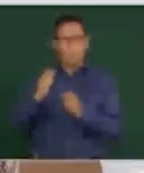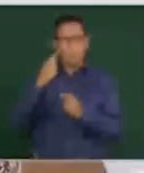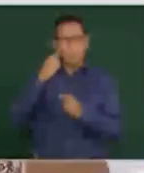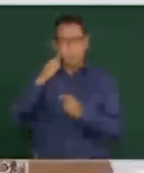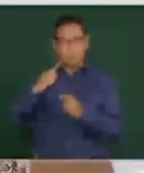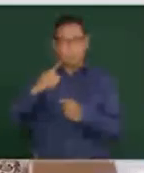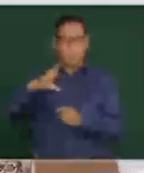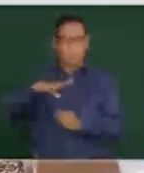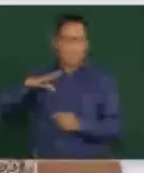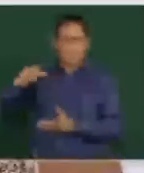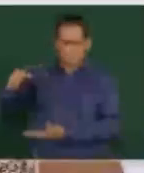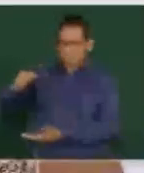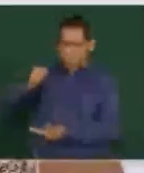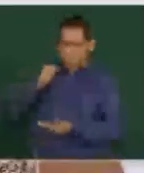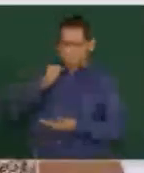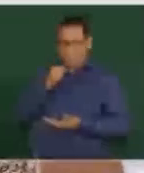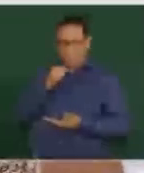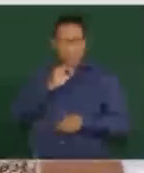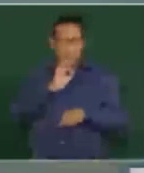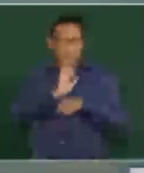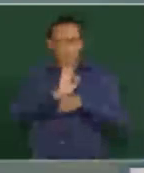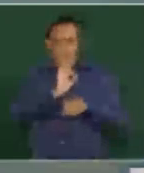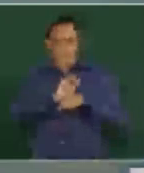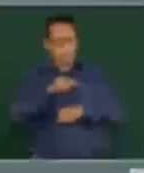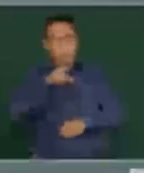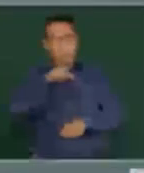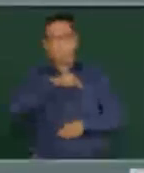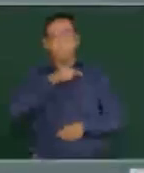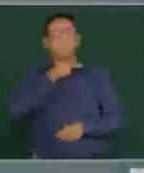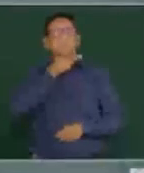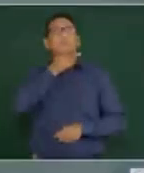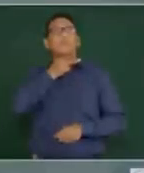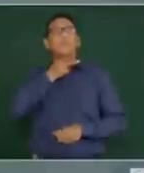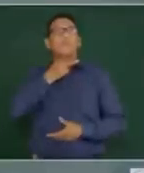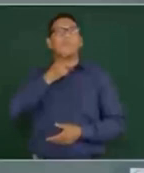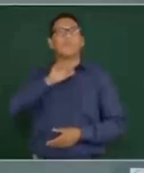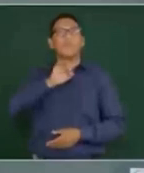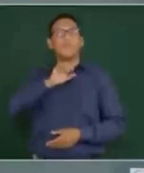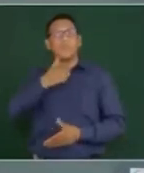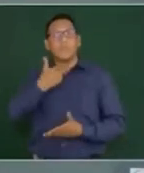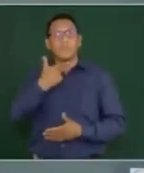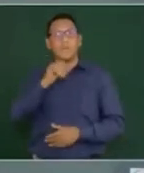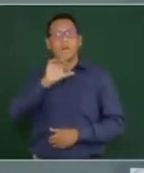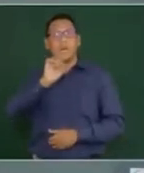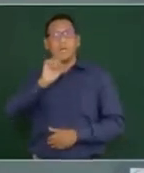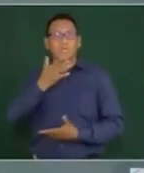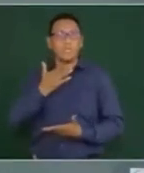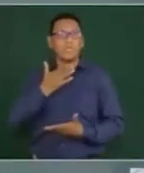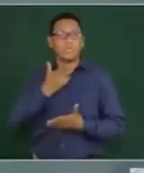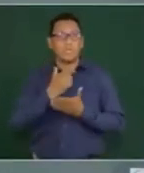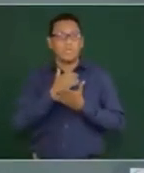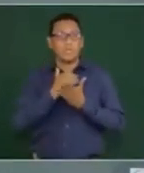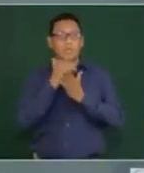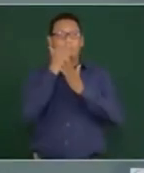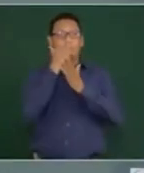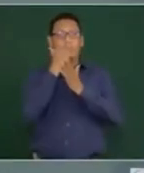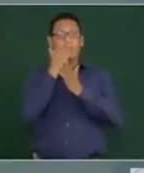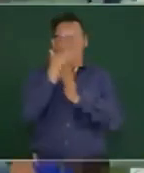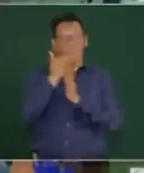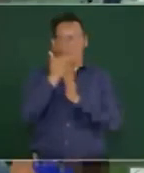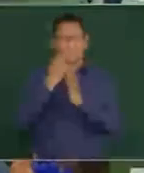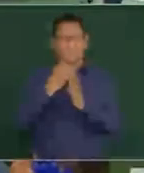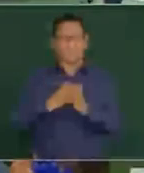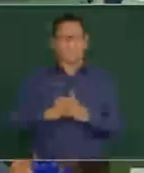subsidio para que no aumente el precio de las gasolinas, del diésel, del gas, de los